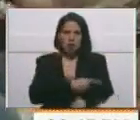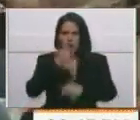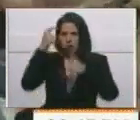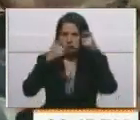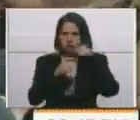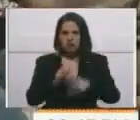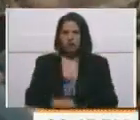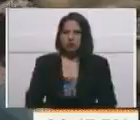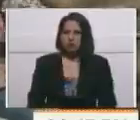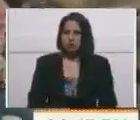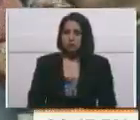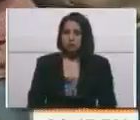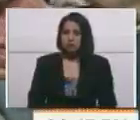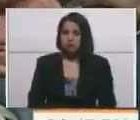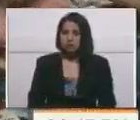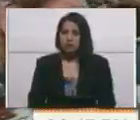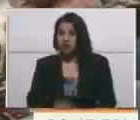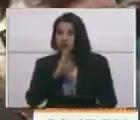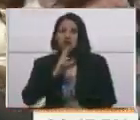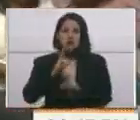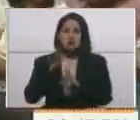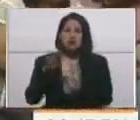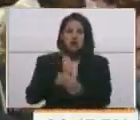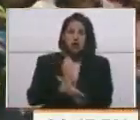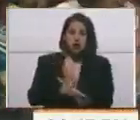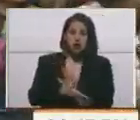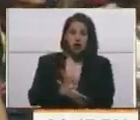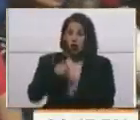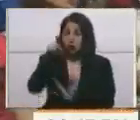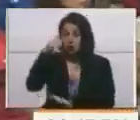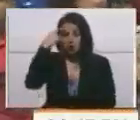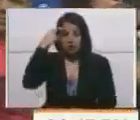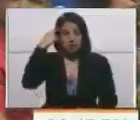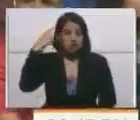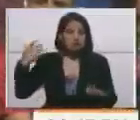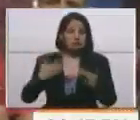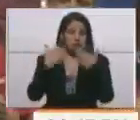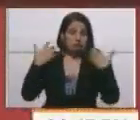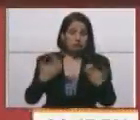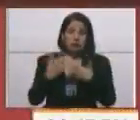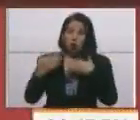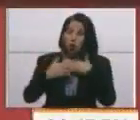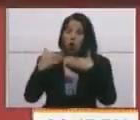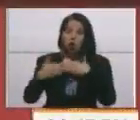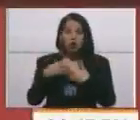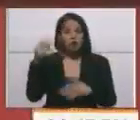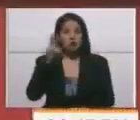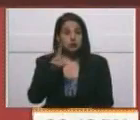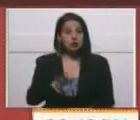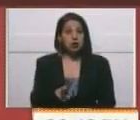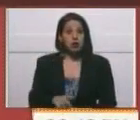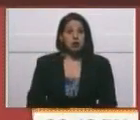el gobierno norteamericano que ustedes saben que tiene una guerra contra venezuela